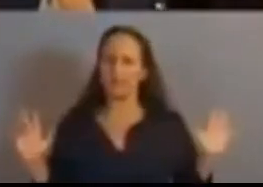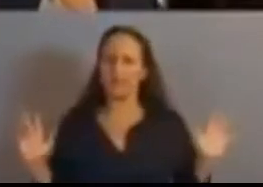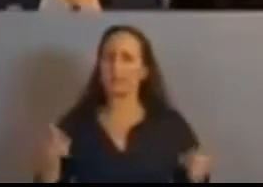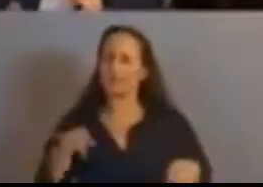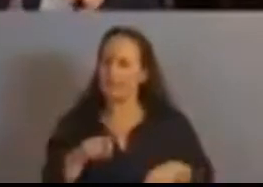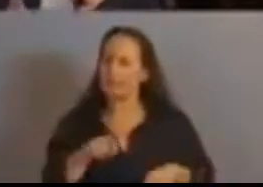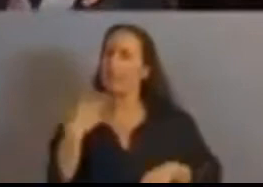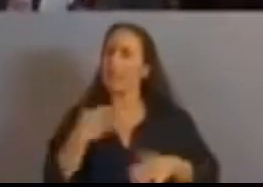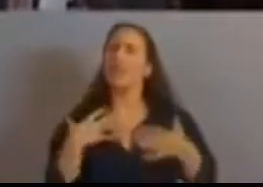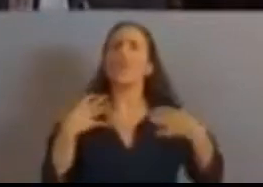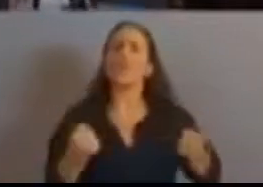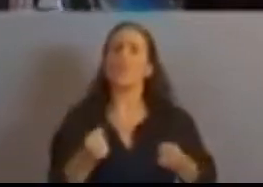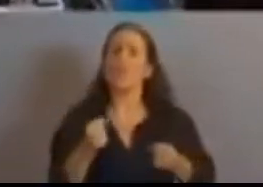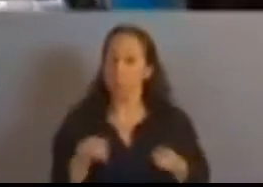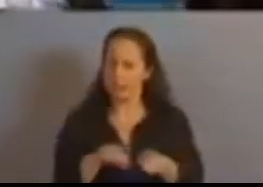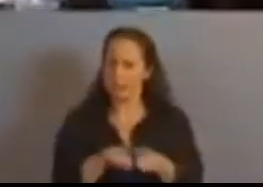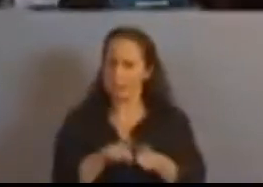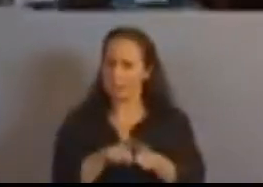defender.